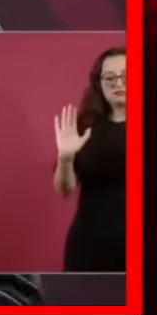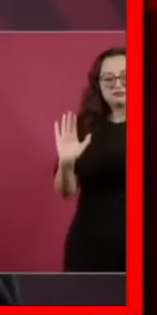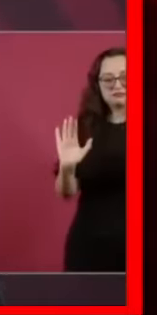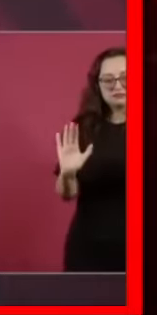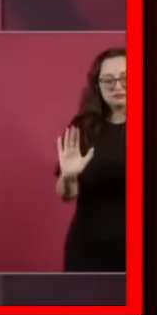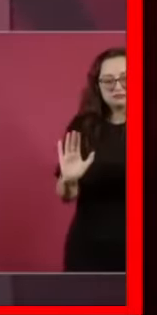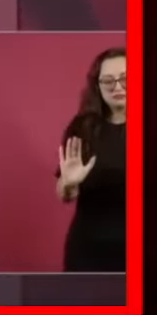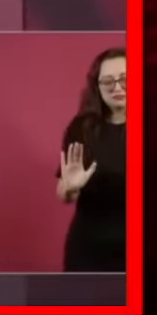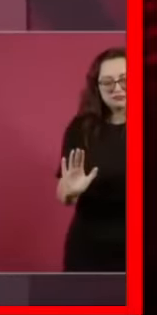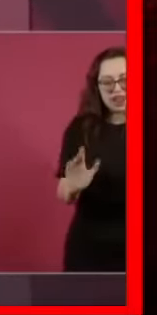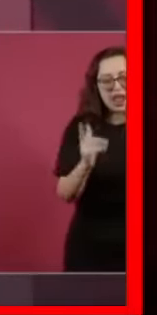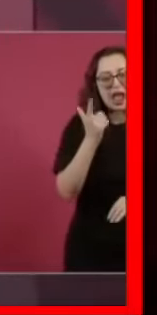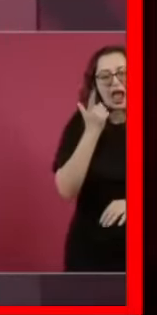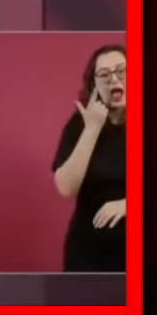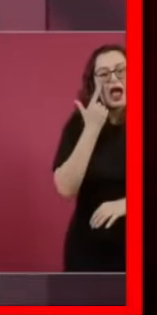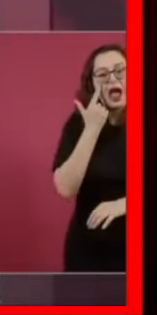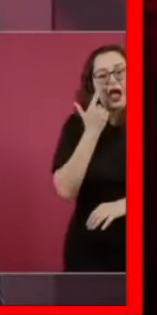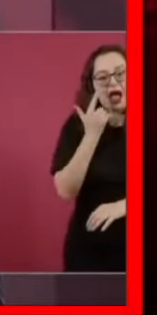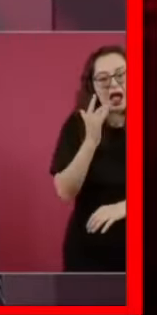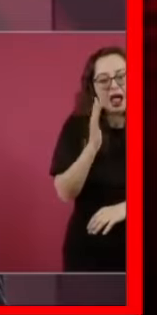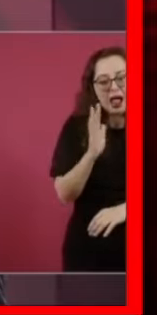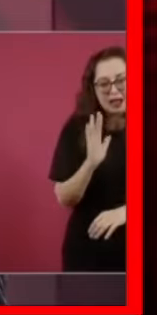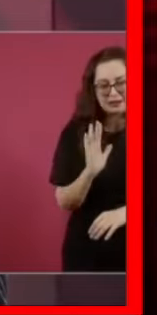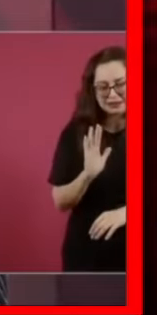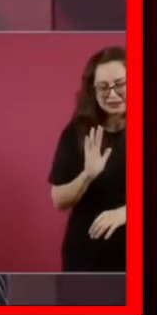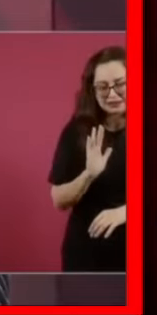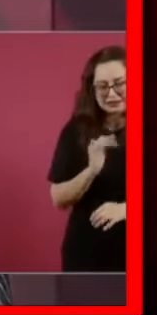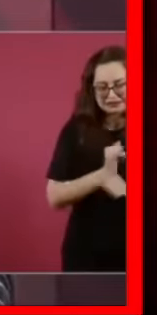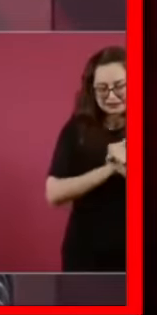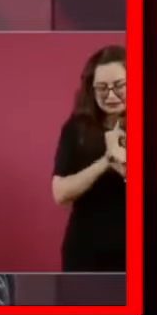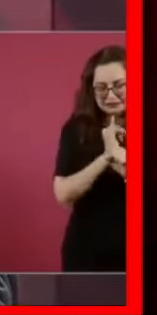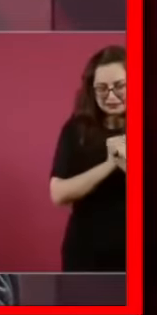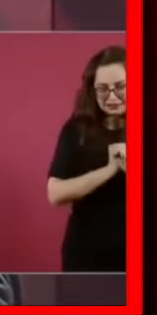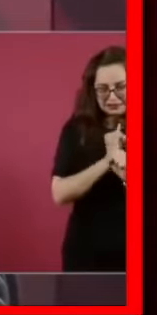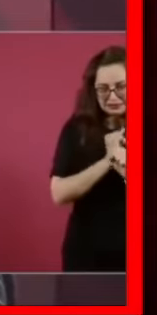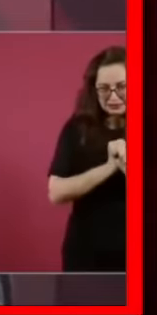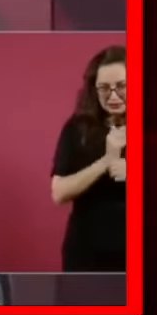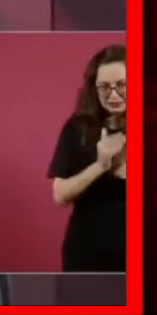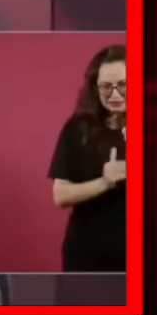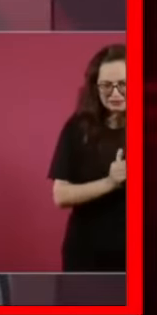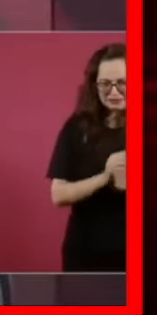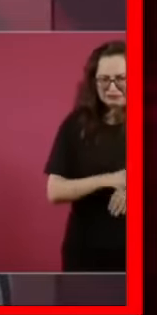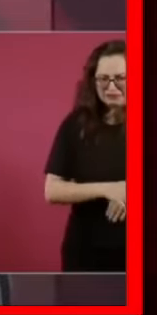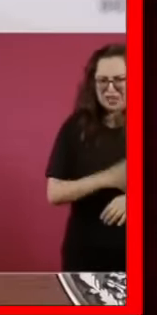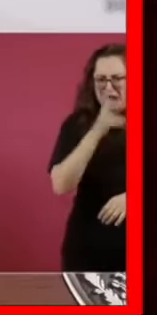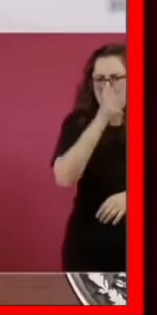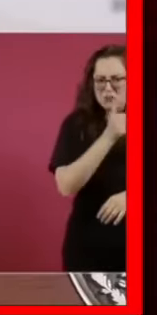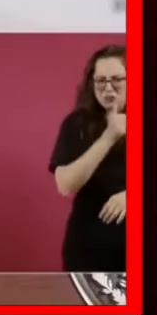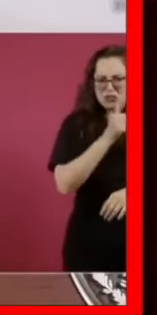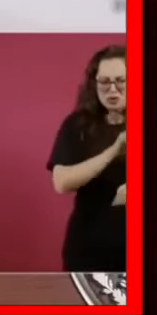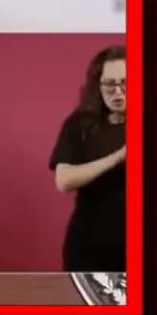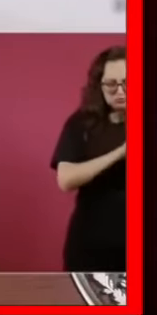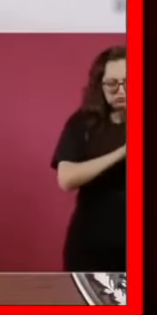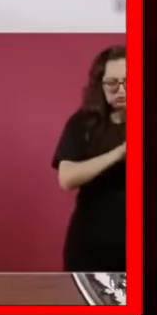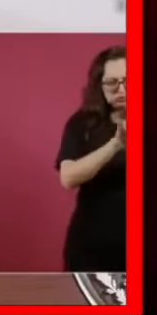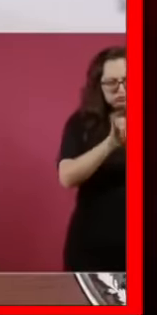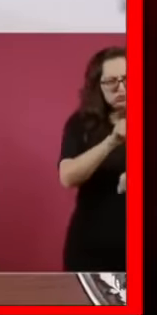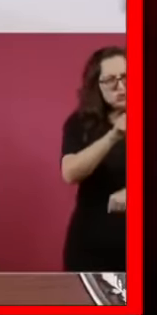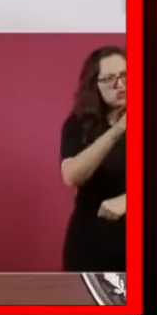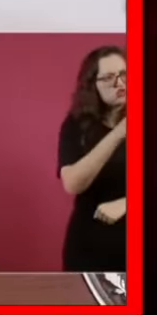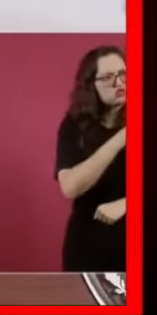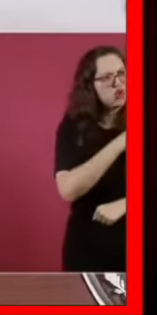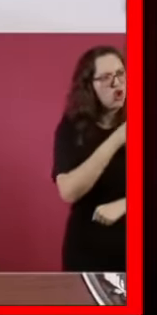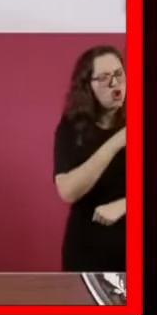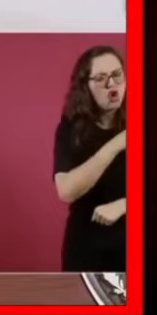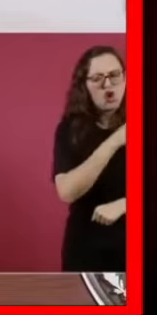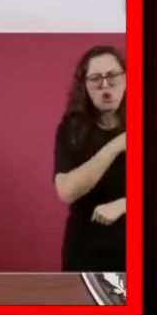¿no? Exacto. De Hermosillo y llegan 3. ¿Qué pasó?